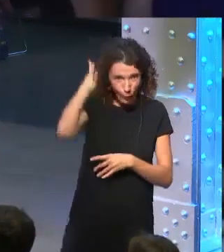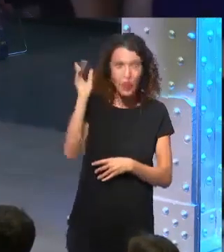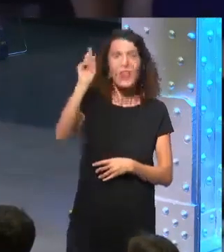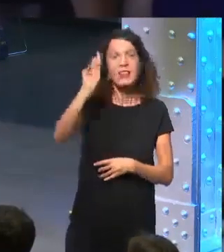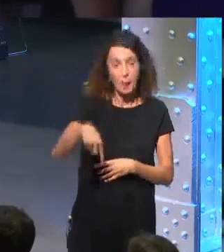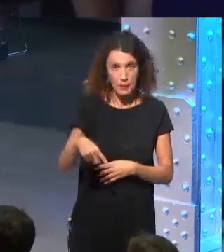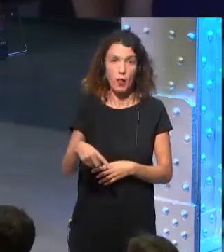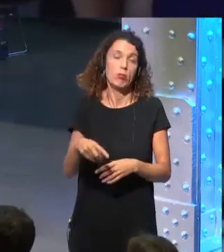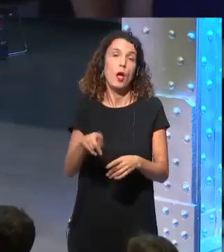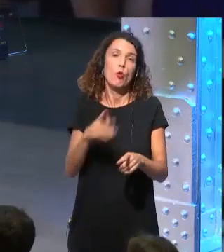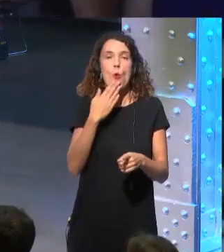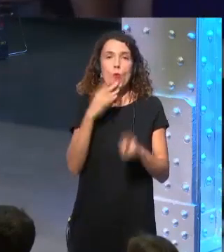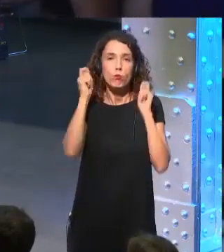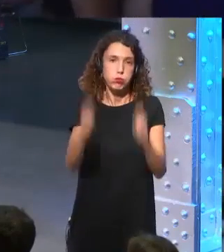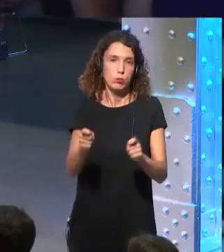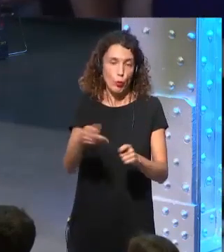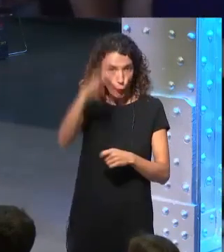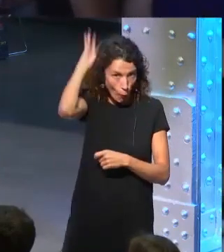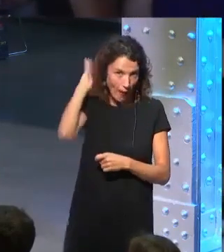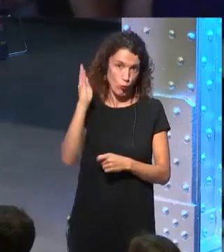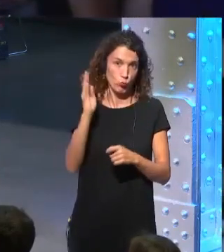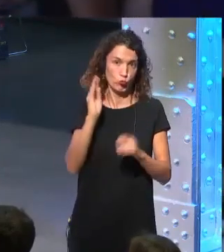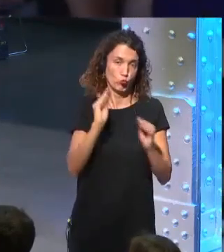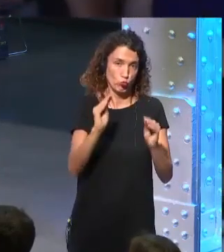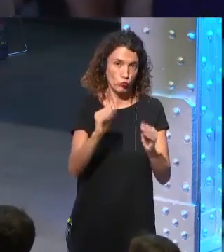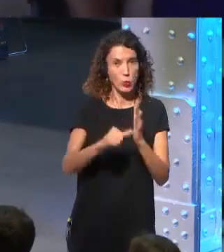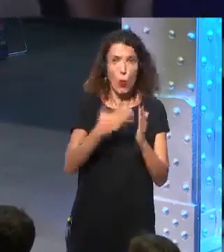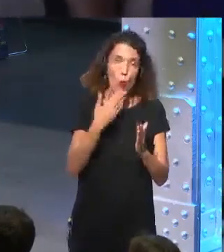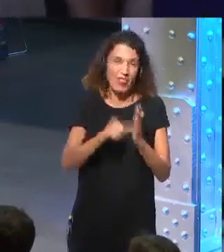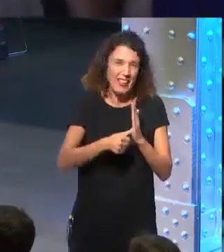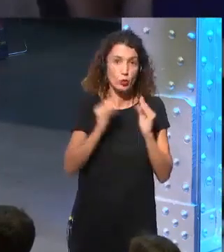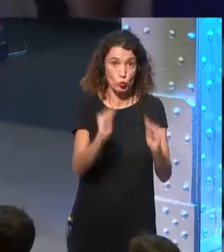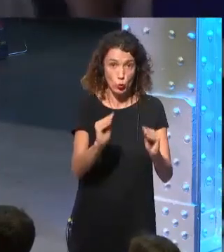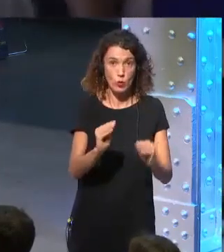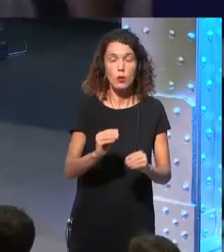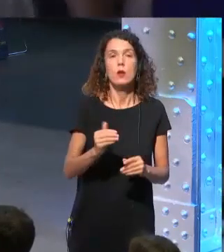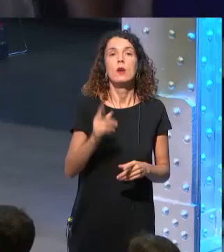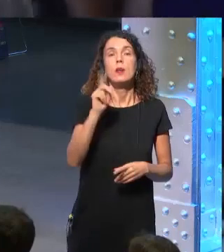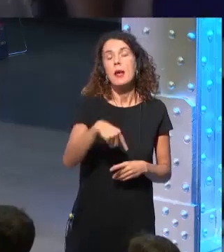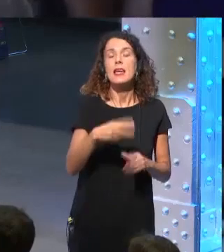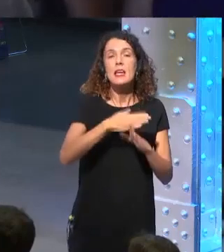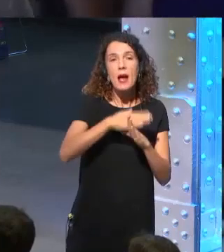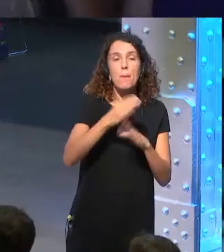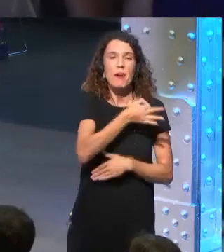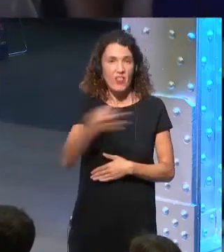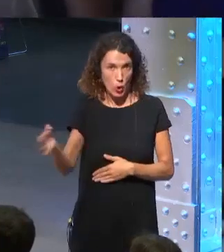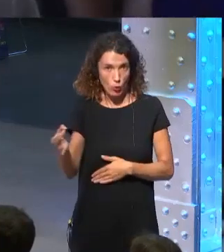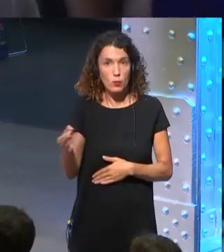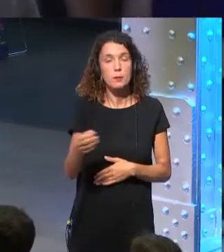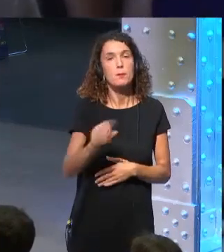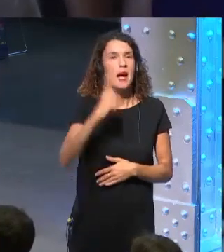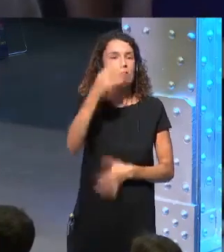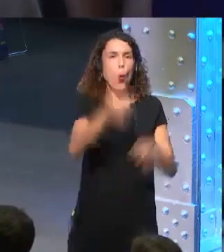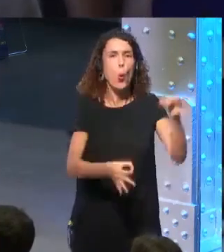de la condición de romano. Esa condición tiene varios niveles de percepción. El primero es naturalmente el